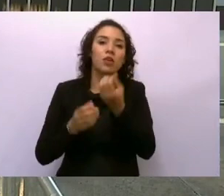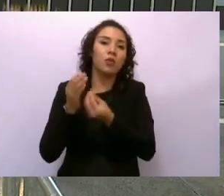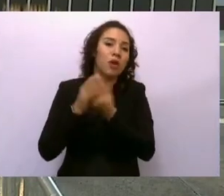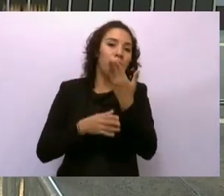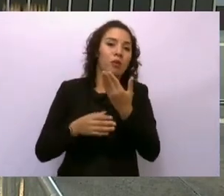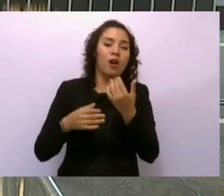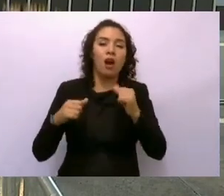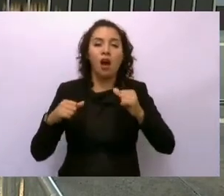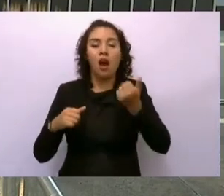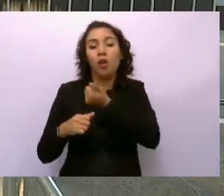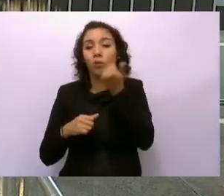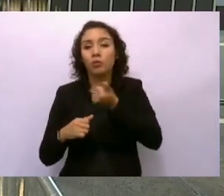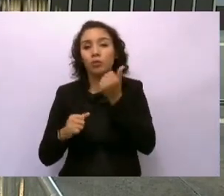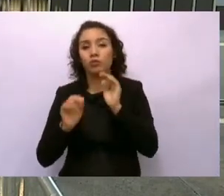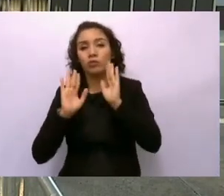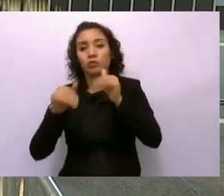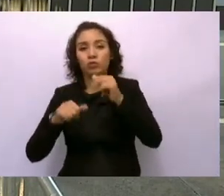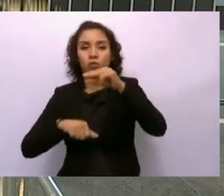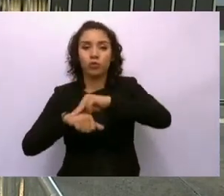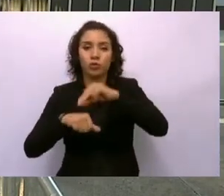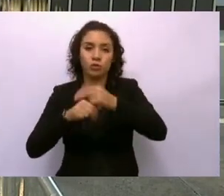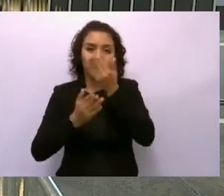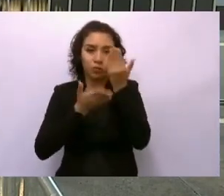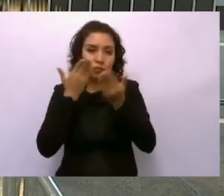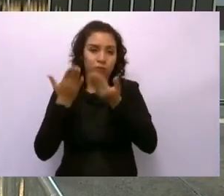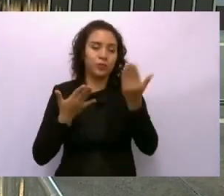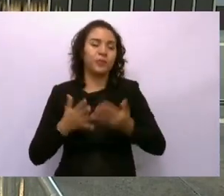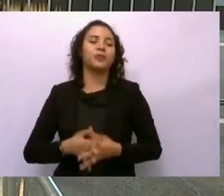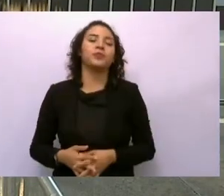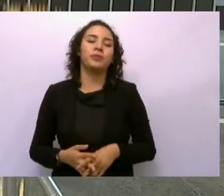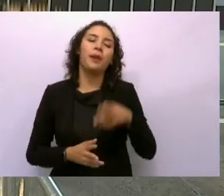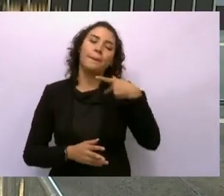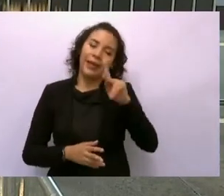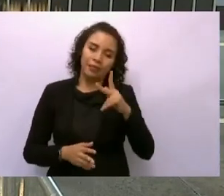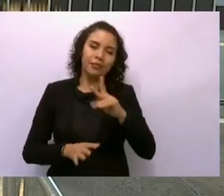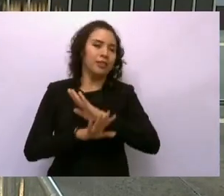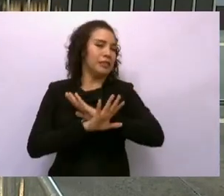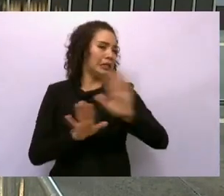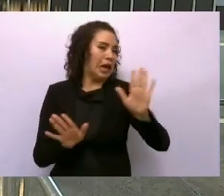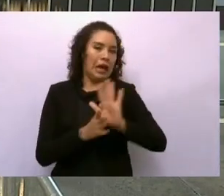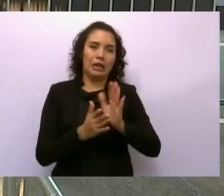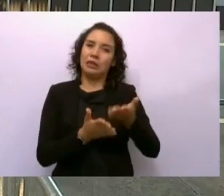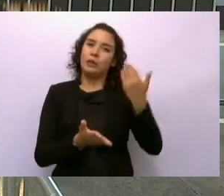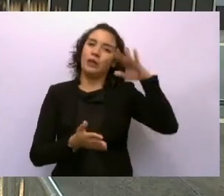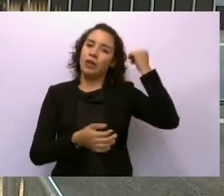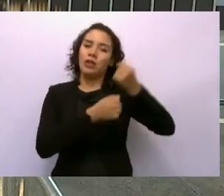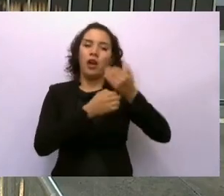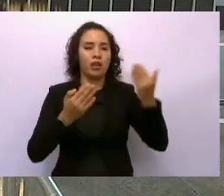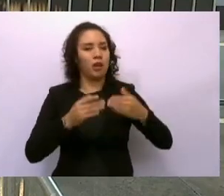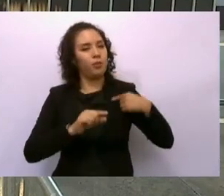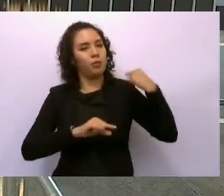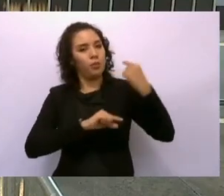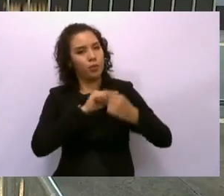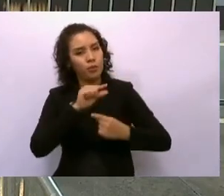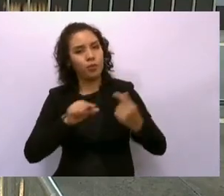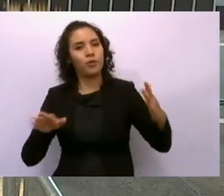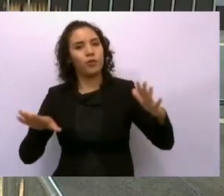complejo, difícil, pero ya también estamos avanzando.